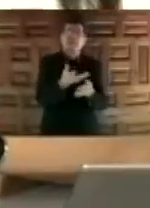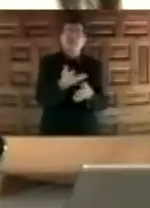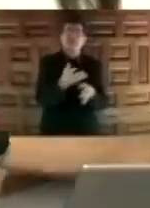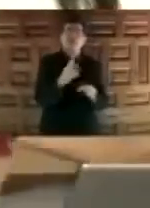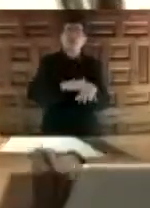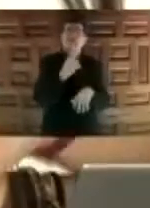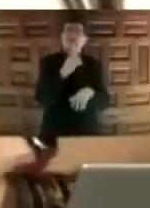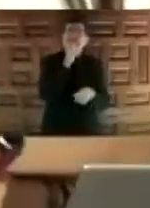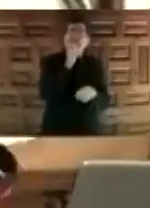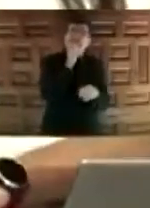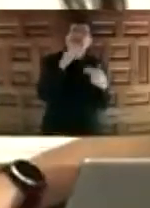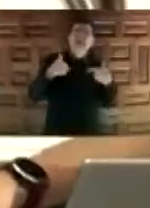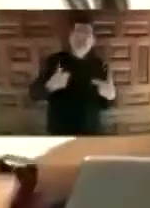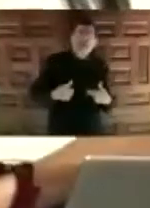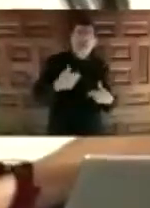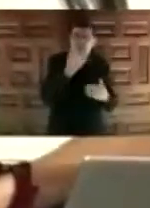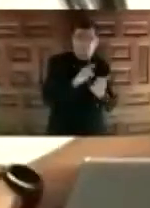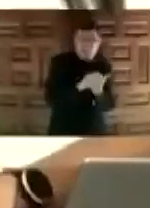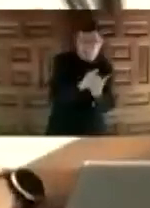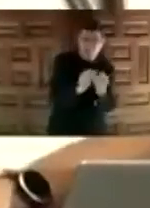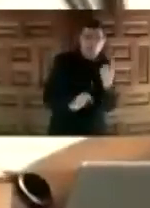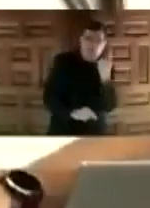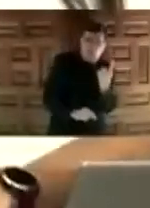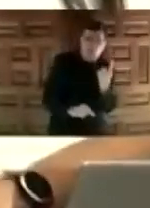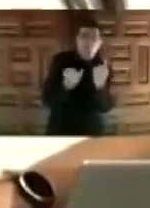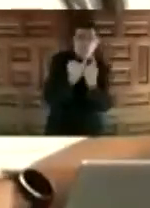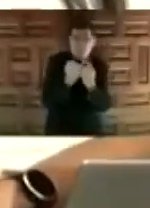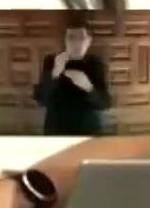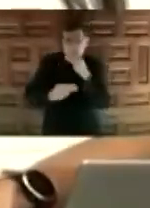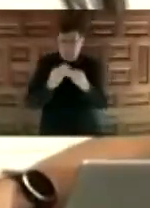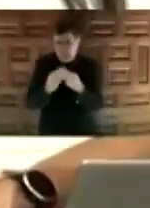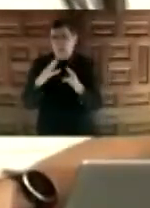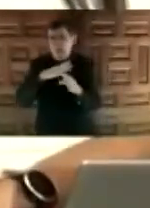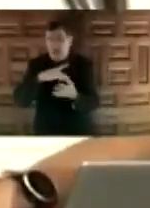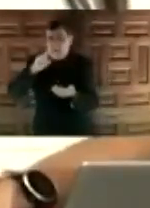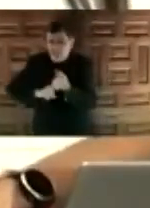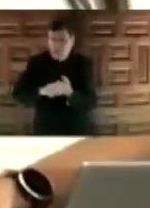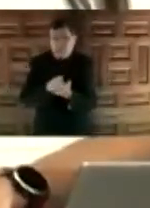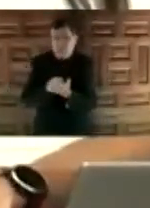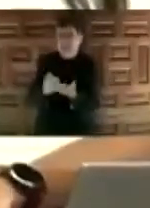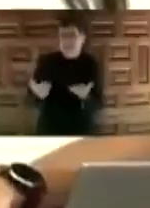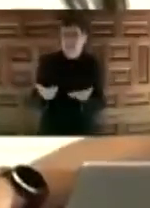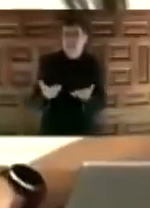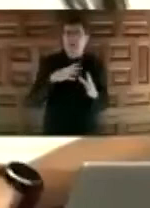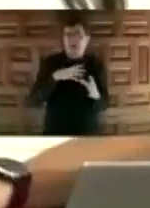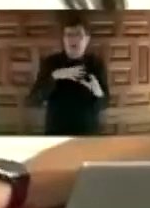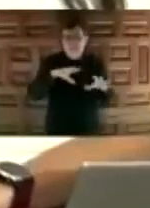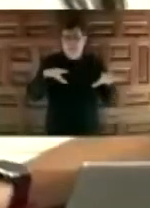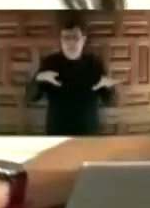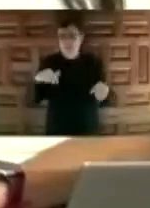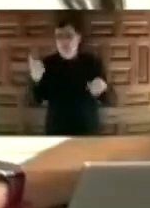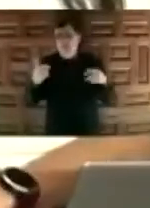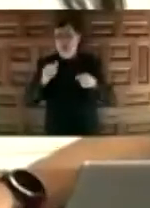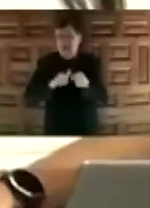porque no solo los seres humanos tenemos derecho, sino también el planeta tiene derecho. También los otros seres vivos